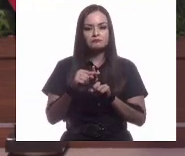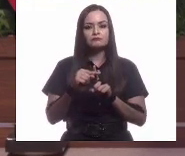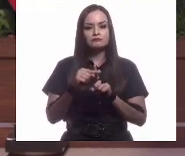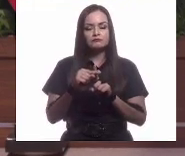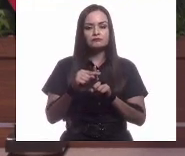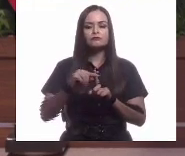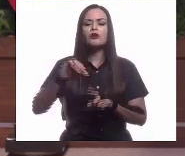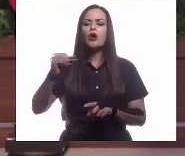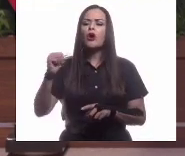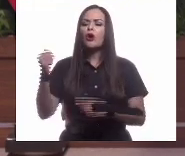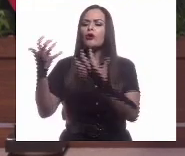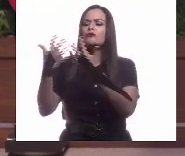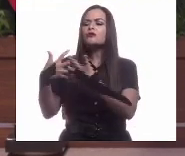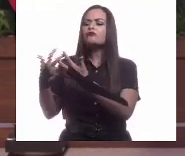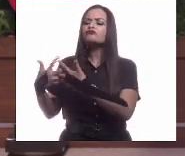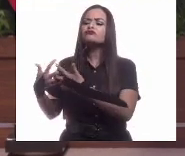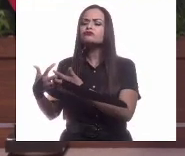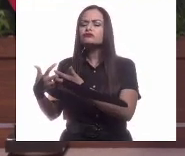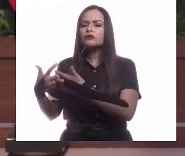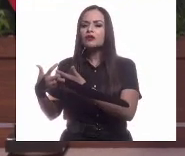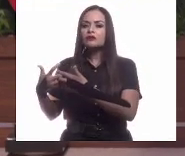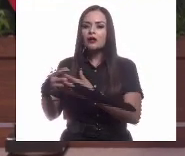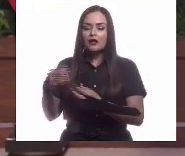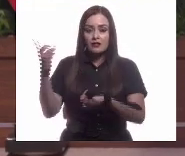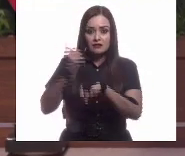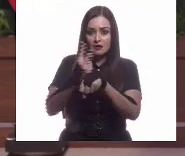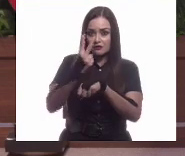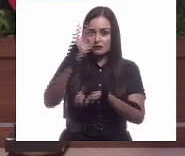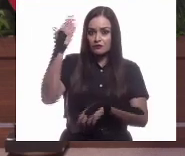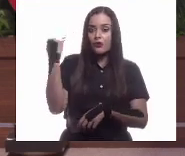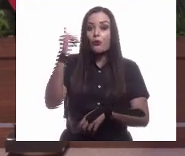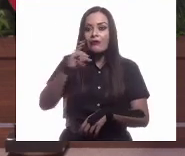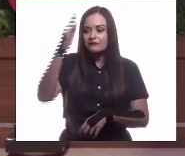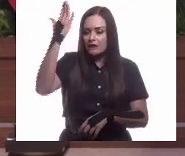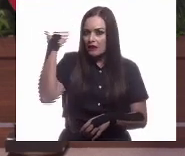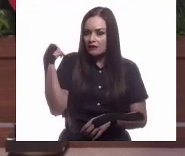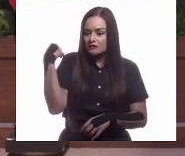otra calificadora, Fitch Ratings, hace apenas 2 días, el jueves,